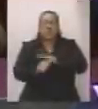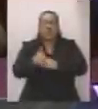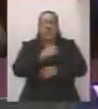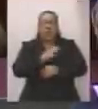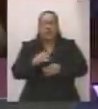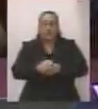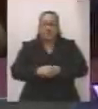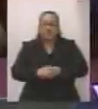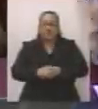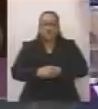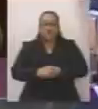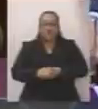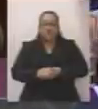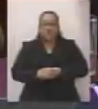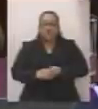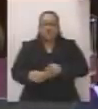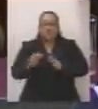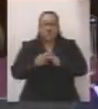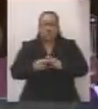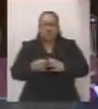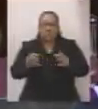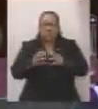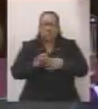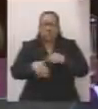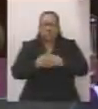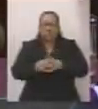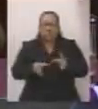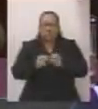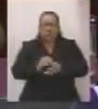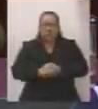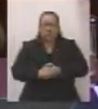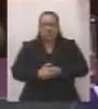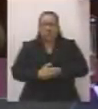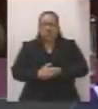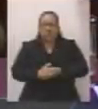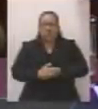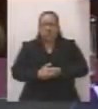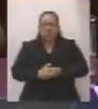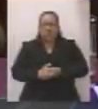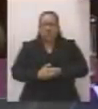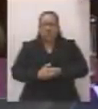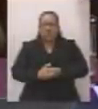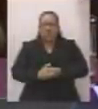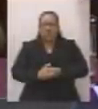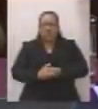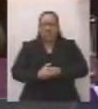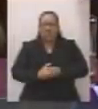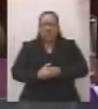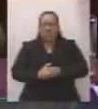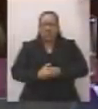De hecho, el programa de transferencias no condicionadas Juntos, Pensión 65 y otros programas de empleo